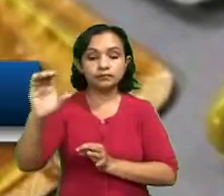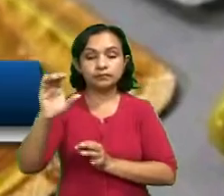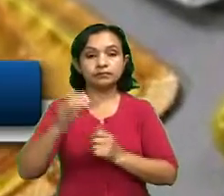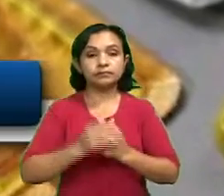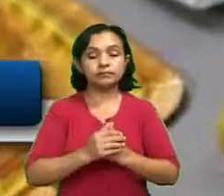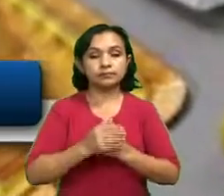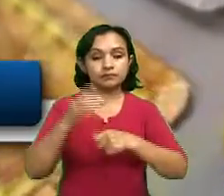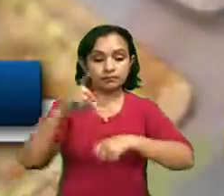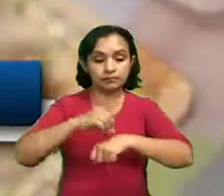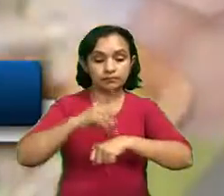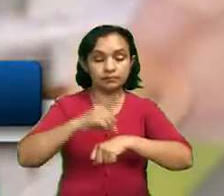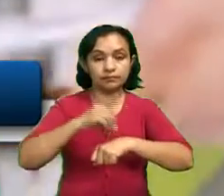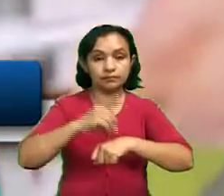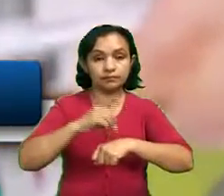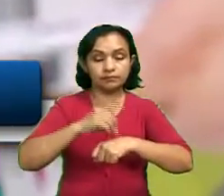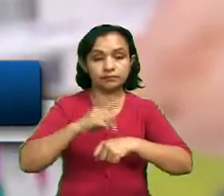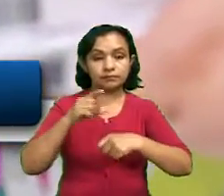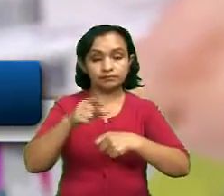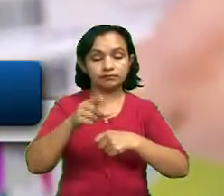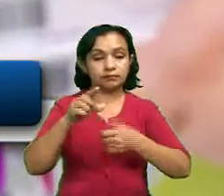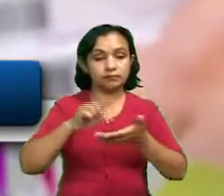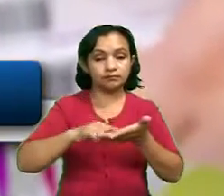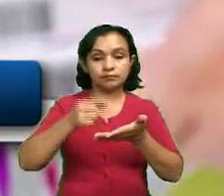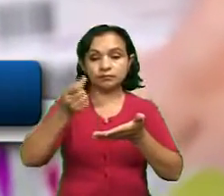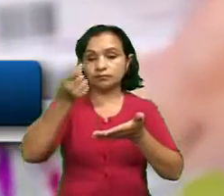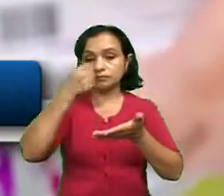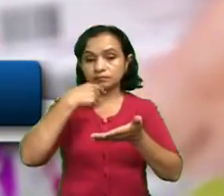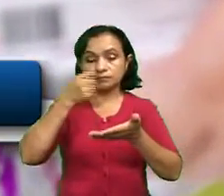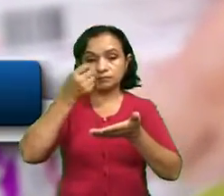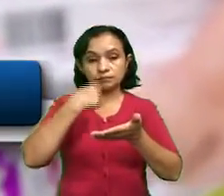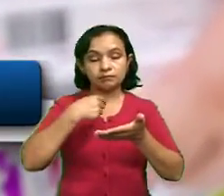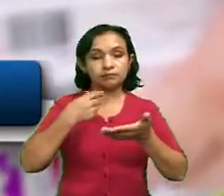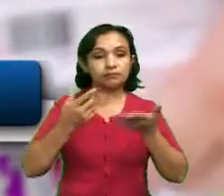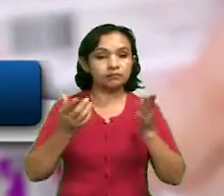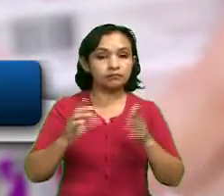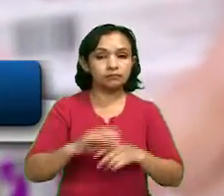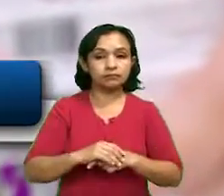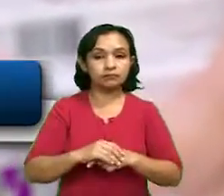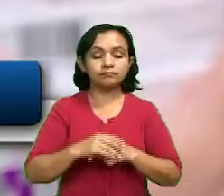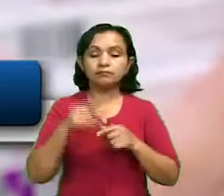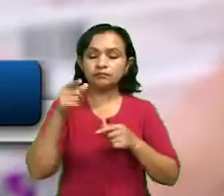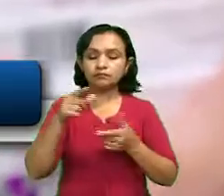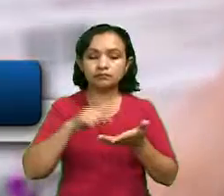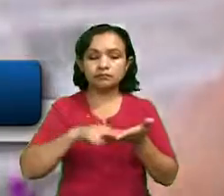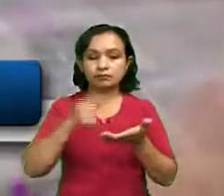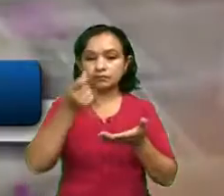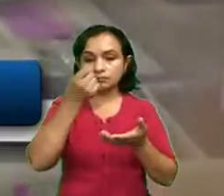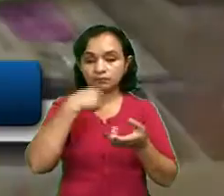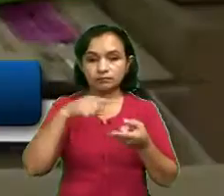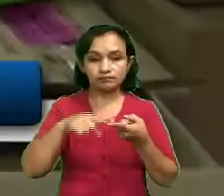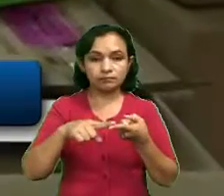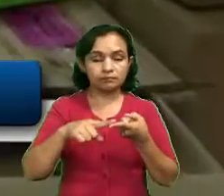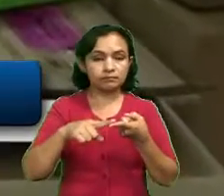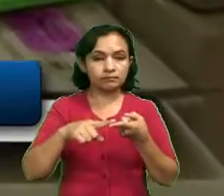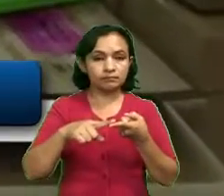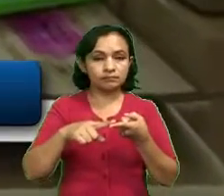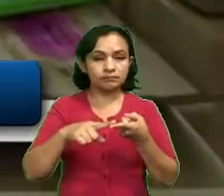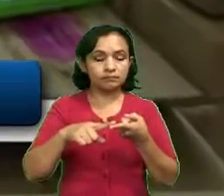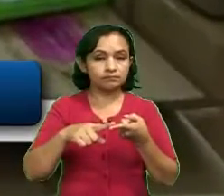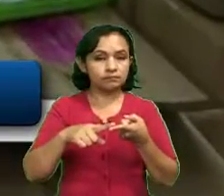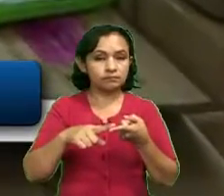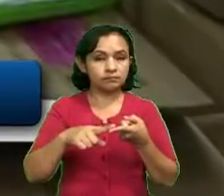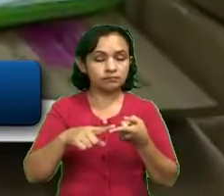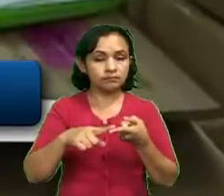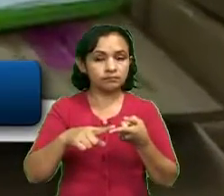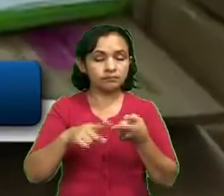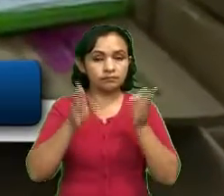llega el doctor y le receta un medicamento ambulatorio. Le dice, te vas a tomar. Por ejemplo, si va a